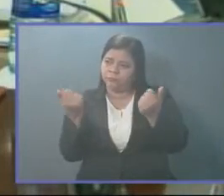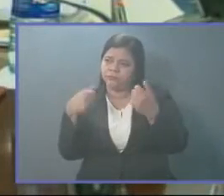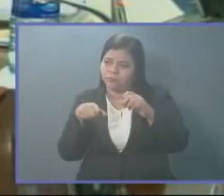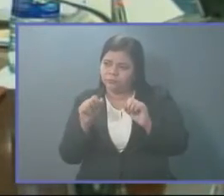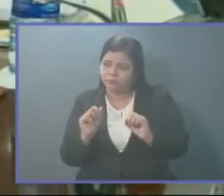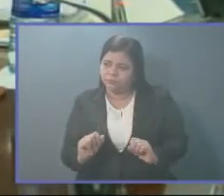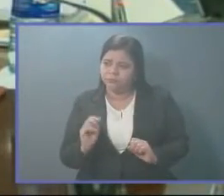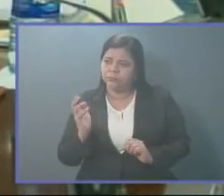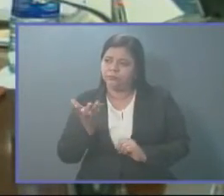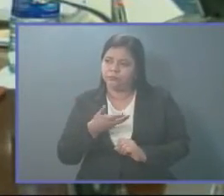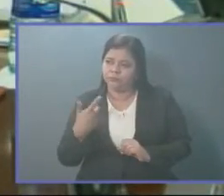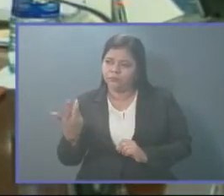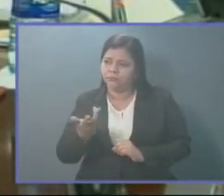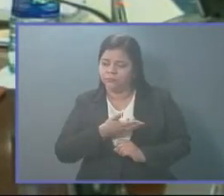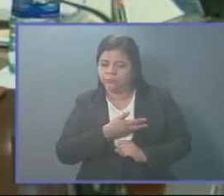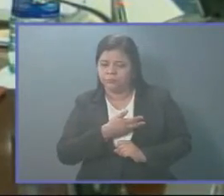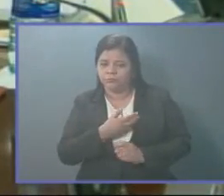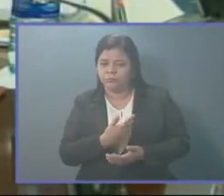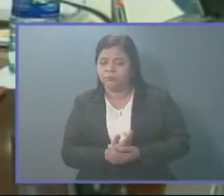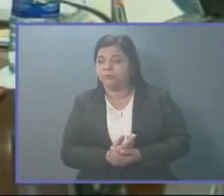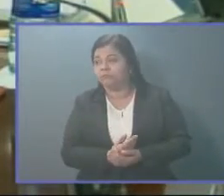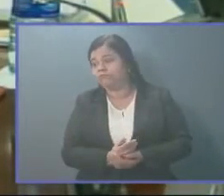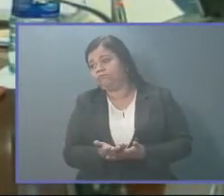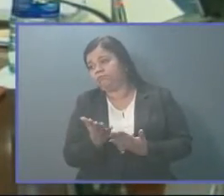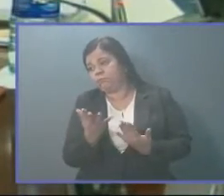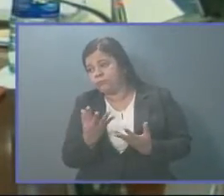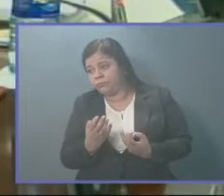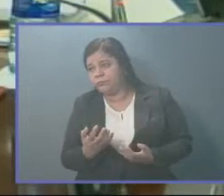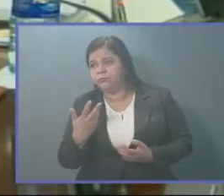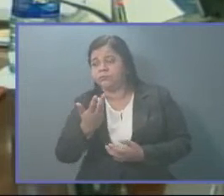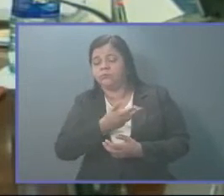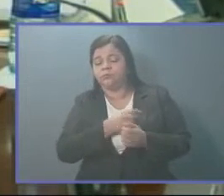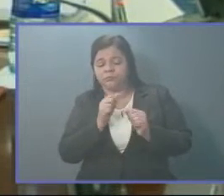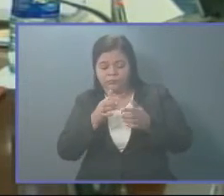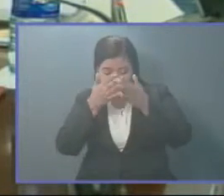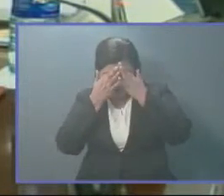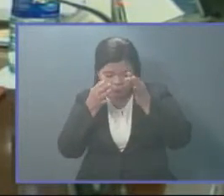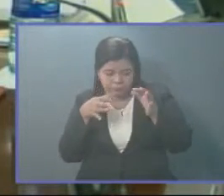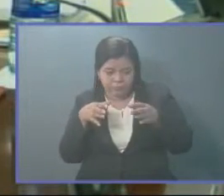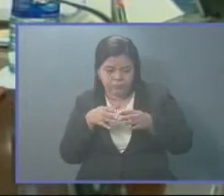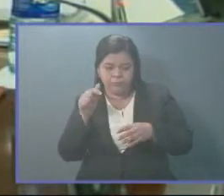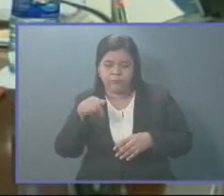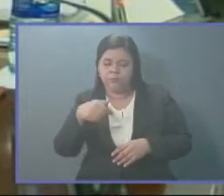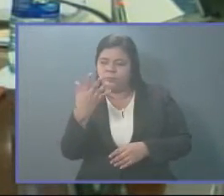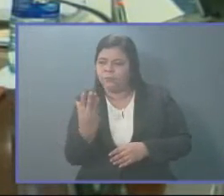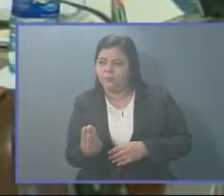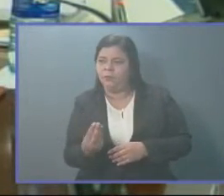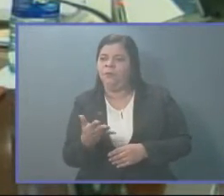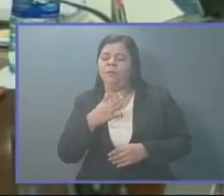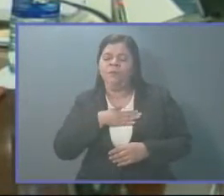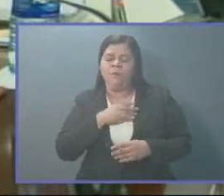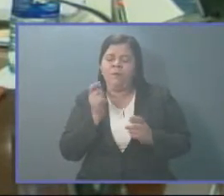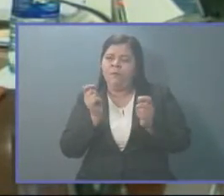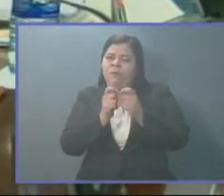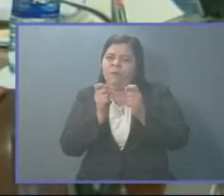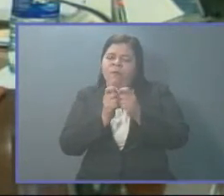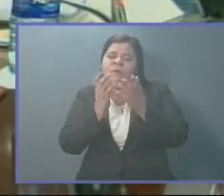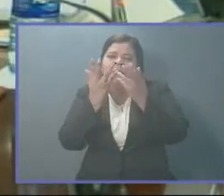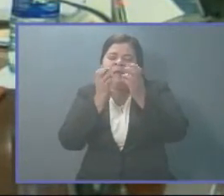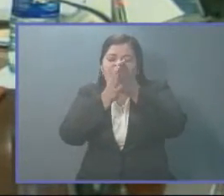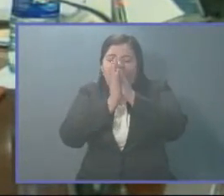podemos hoy mismo, si Dios quiere, dictaminar sobre este expediente, presidente. Entonces yo puntualmente le quiero